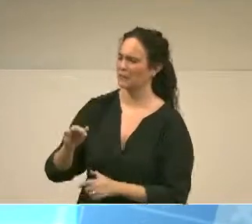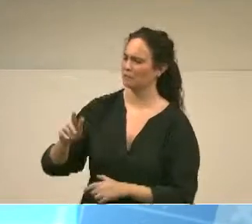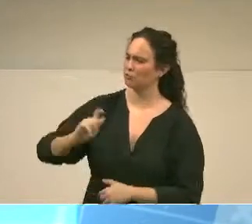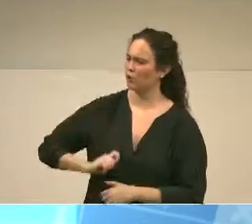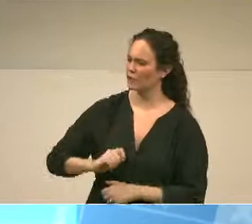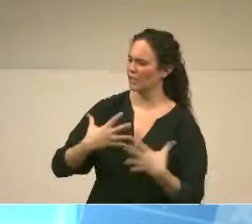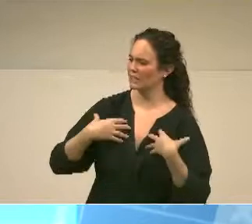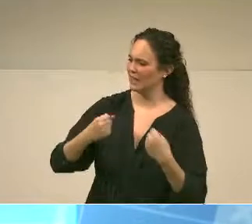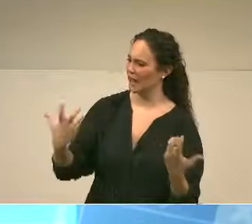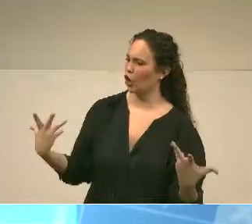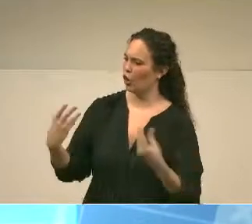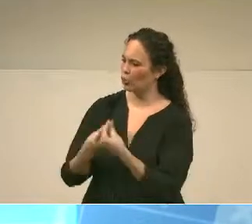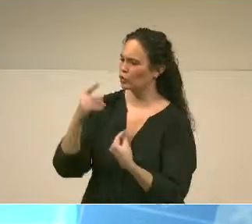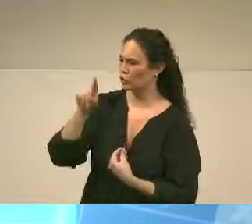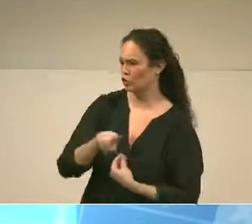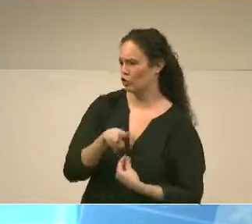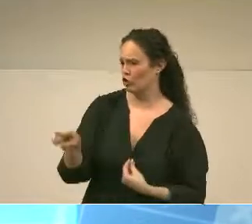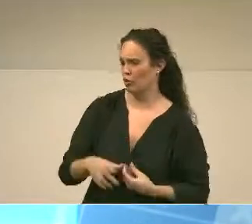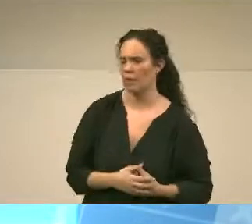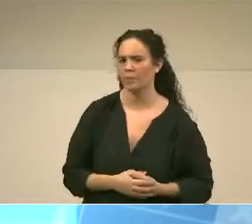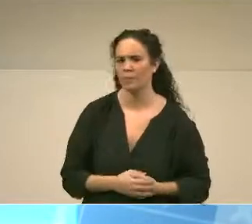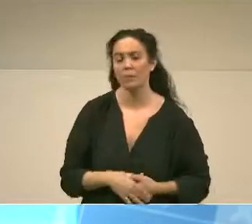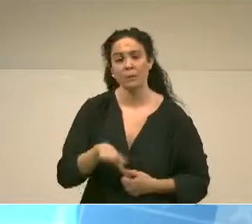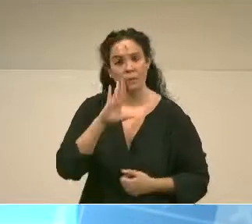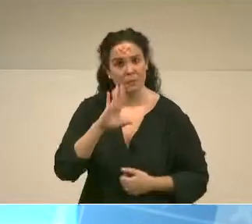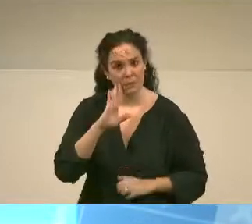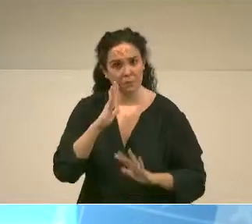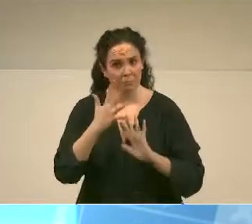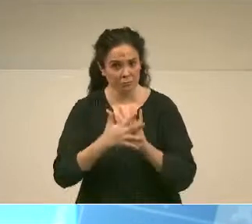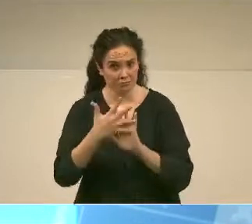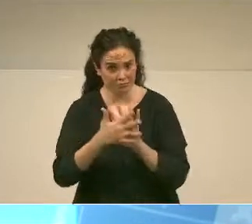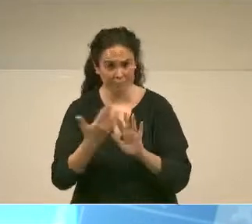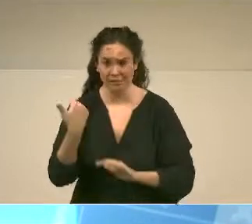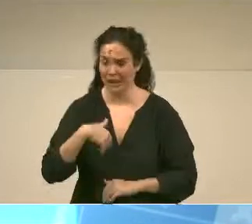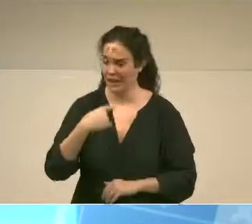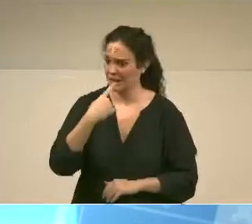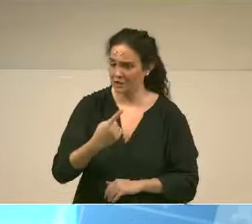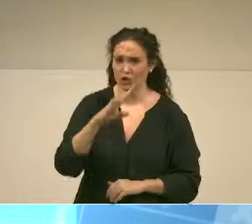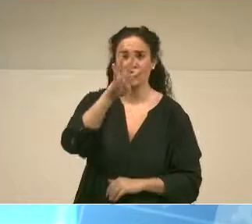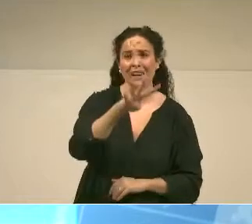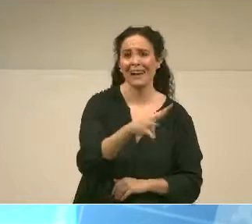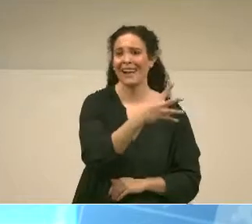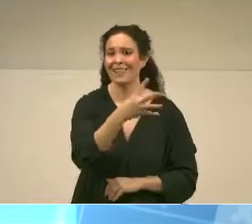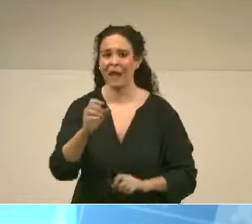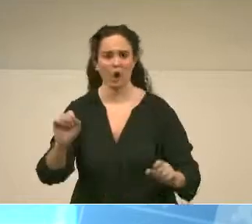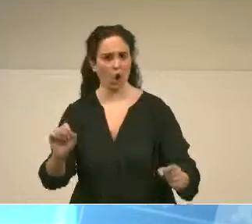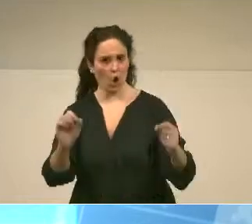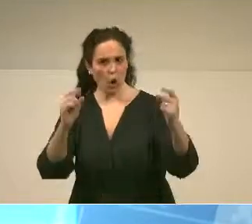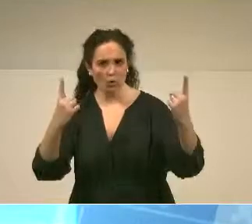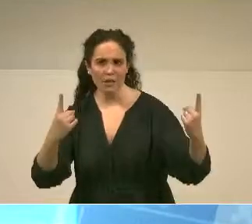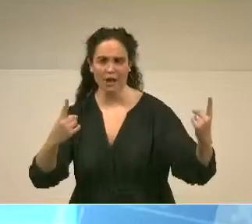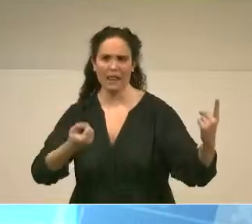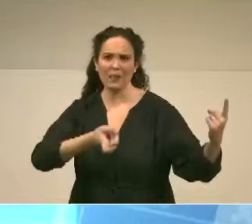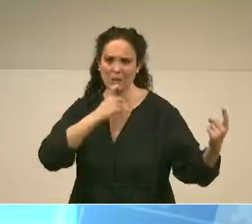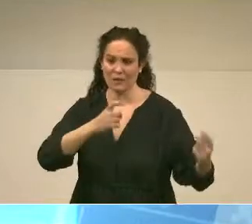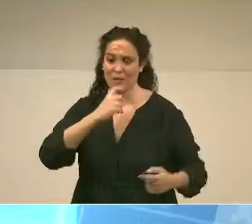Antes lo que yo le refería era que era difícil establecer un calendario de vacunación no sabiendo cuál iba a ser el ritmo de entrega